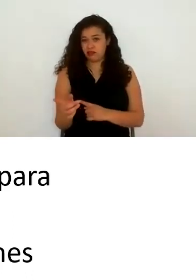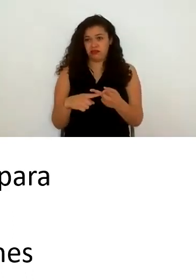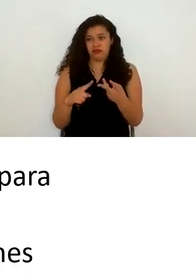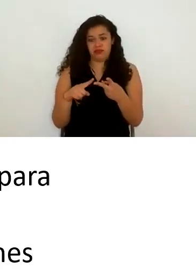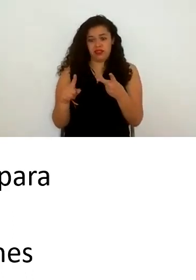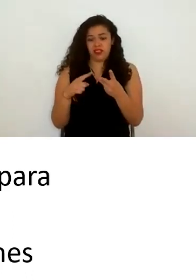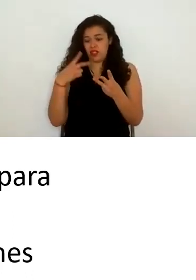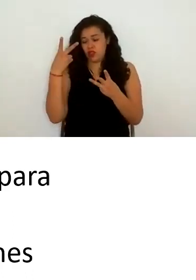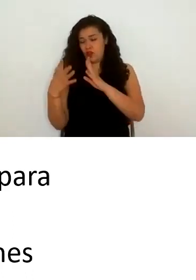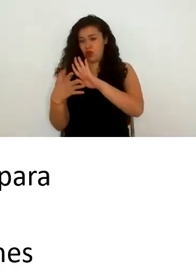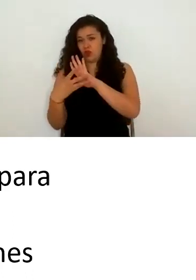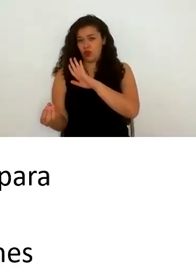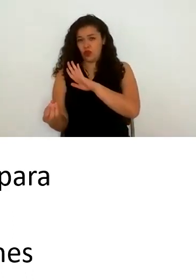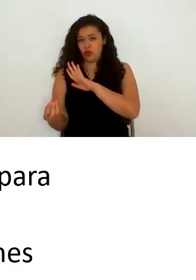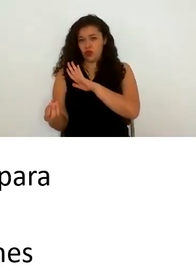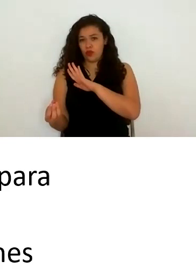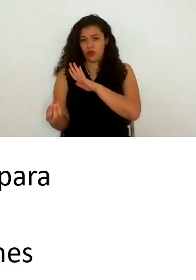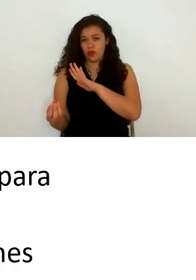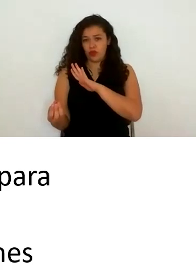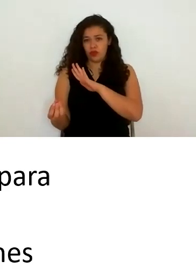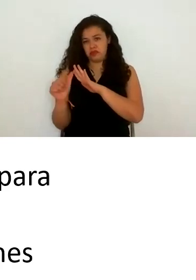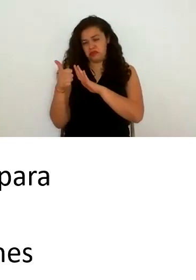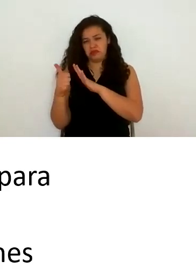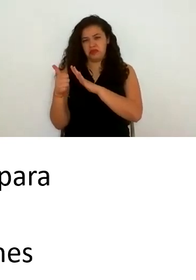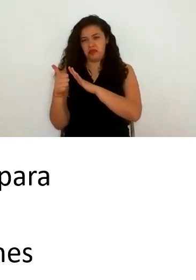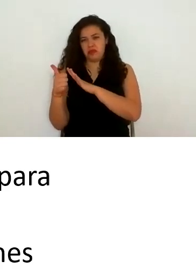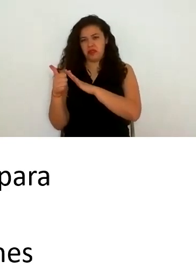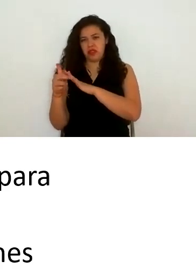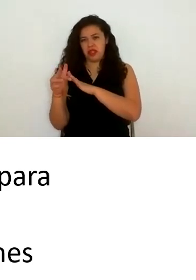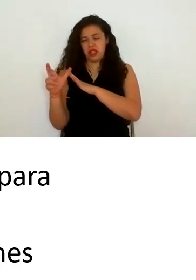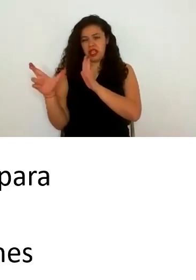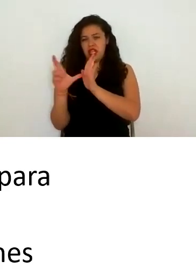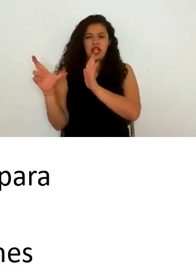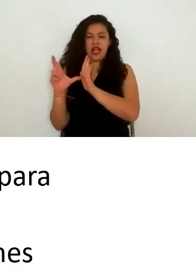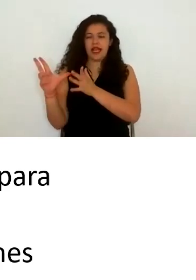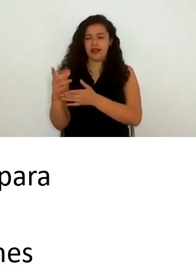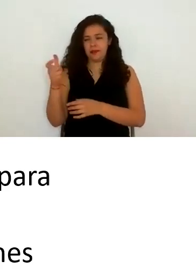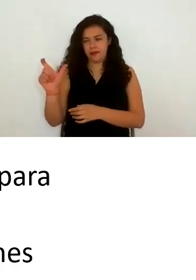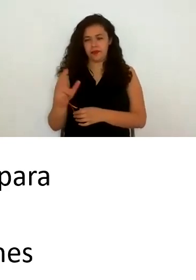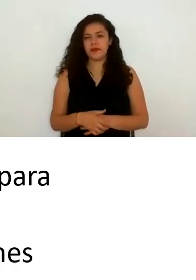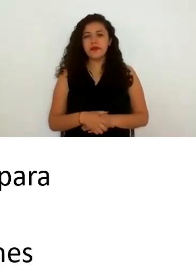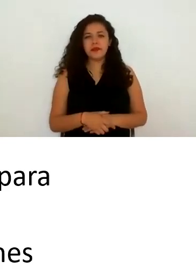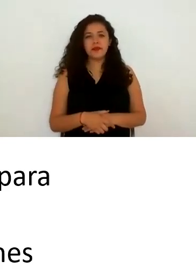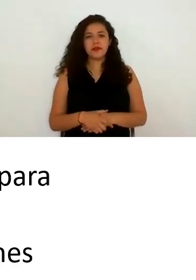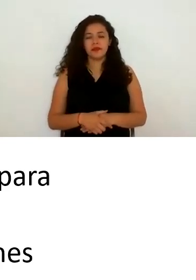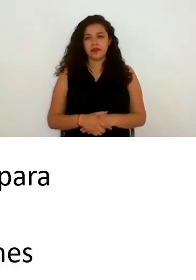2 copias de tu tarjeta de donde se va a hacer tu nómina, ¿no? pero a veces lo